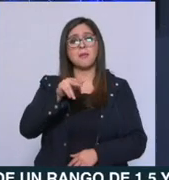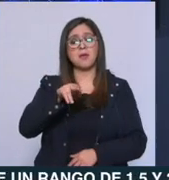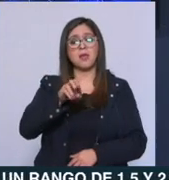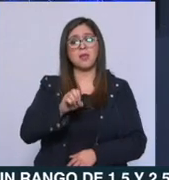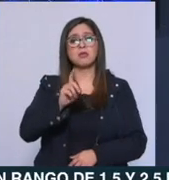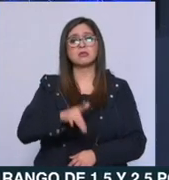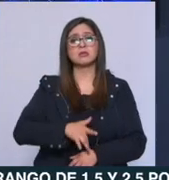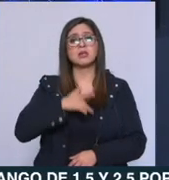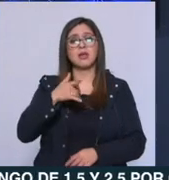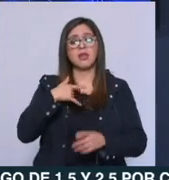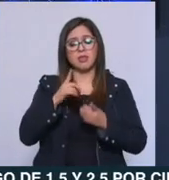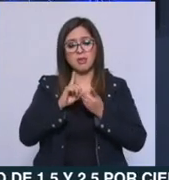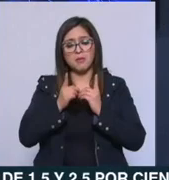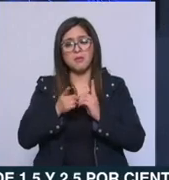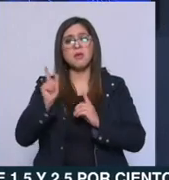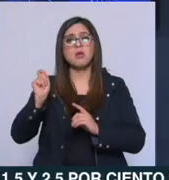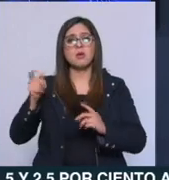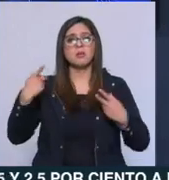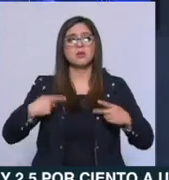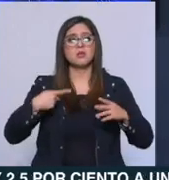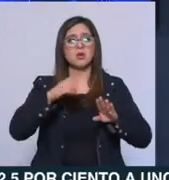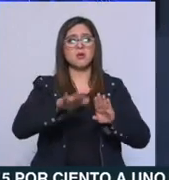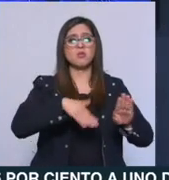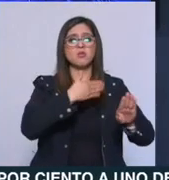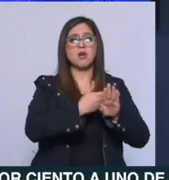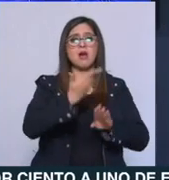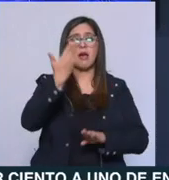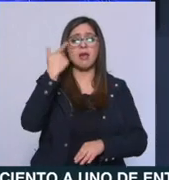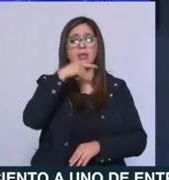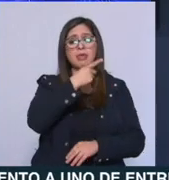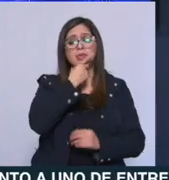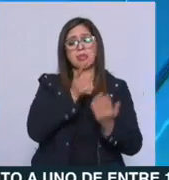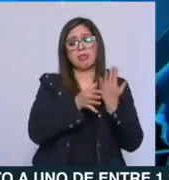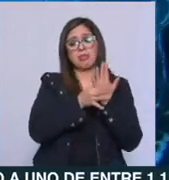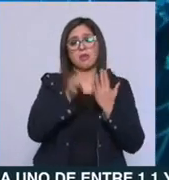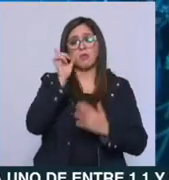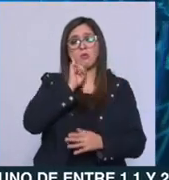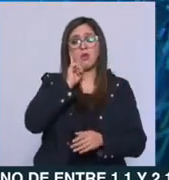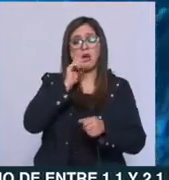deprimido frente a las acusaciones que le hicieron por acoso sexual. Vamos a escucharlo.